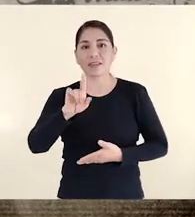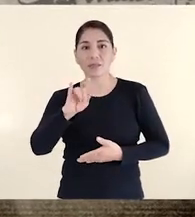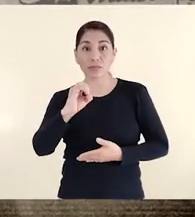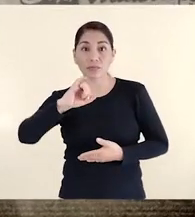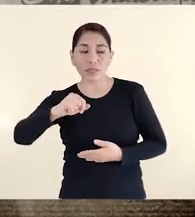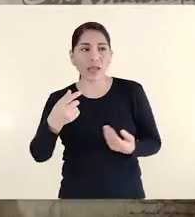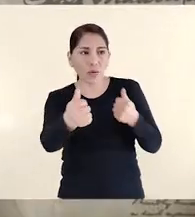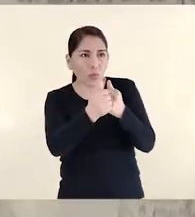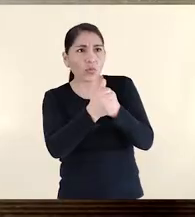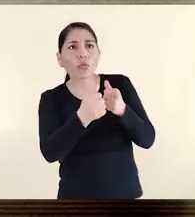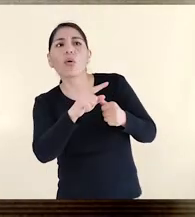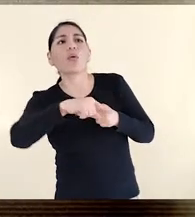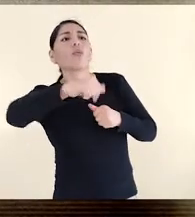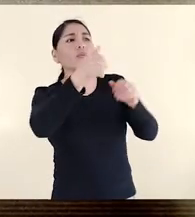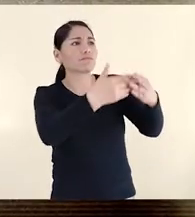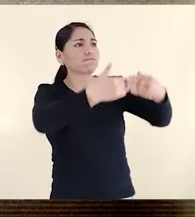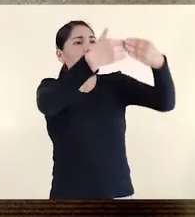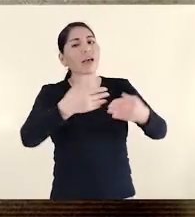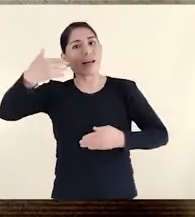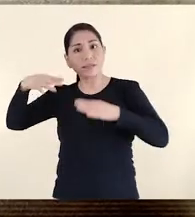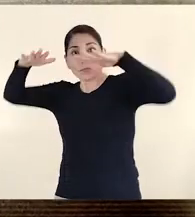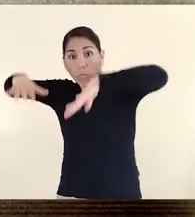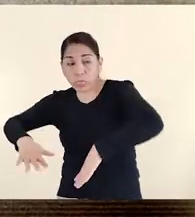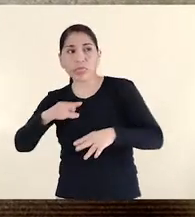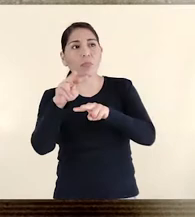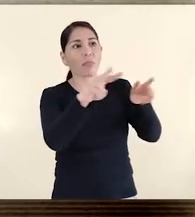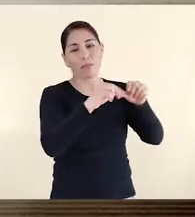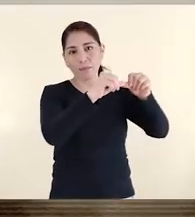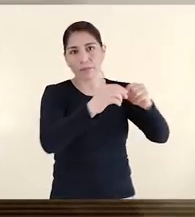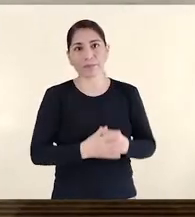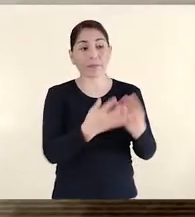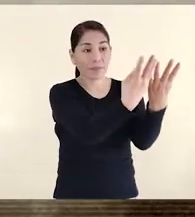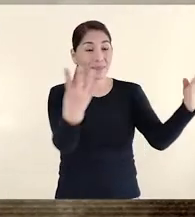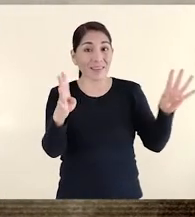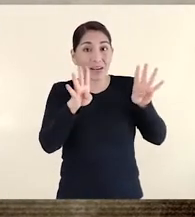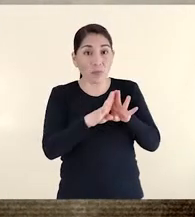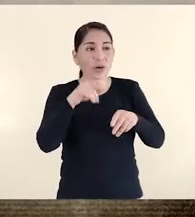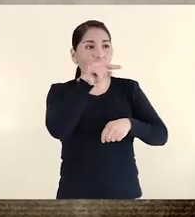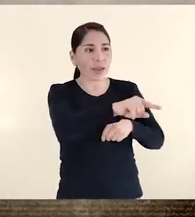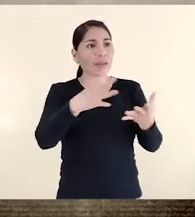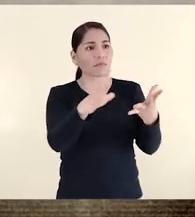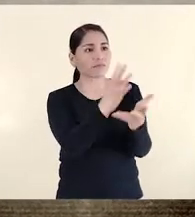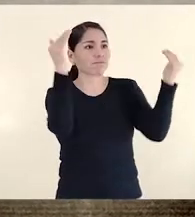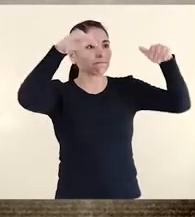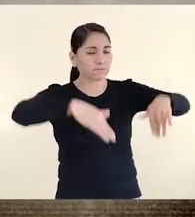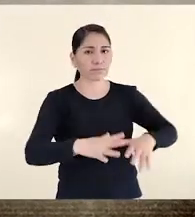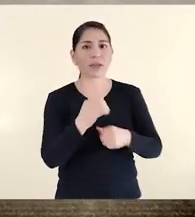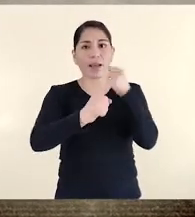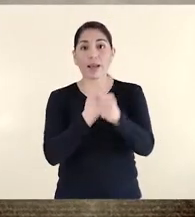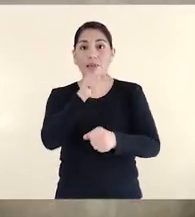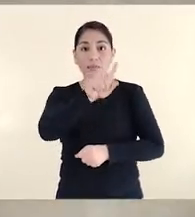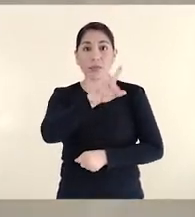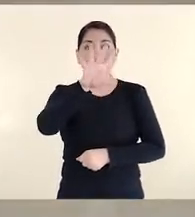Junto a otros restos cercanos, es lo único que sobrevivió de su demolición. La muralla terminó sus días virgen de pólvora